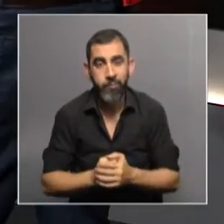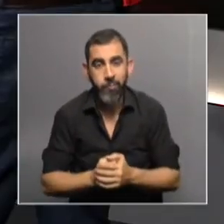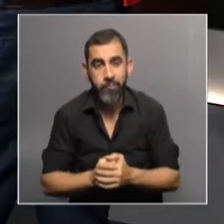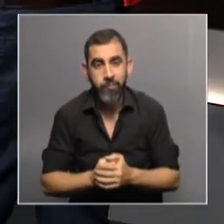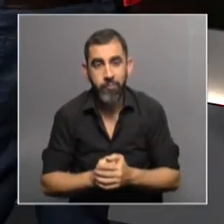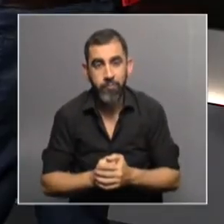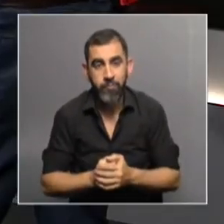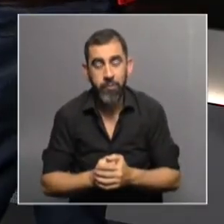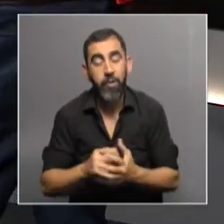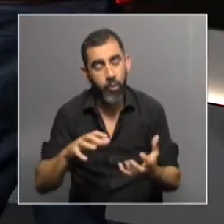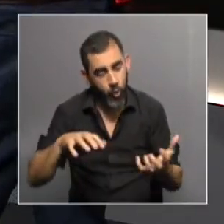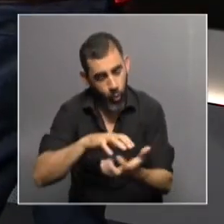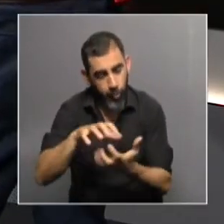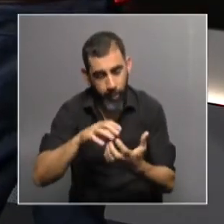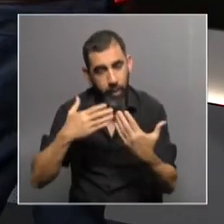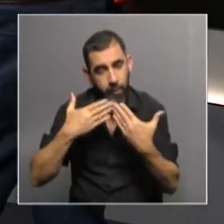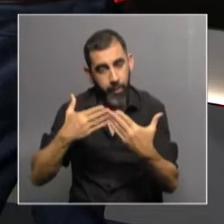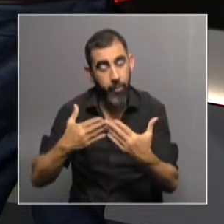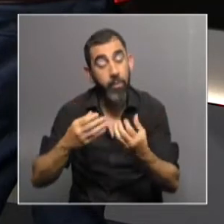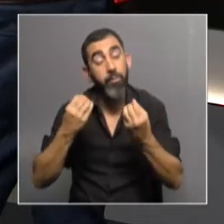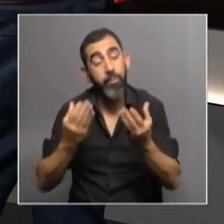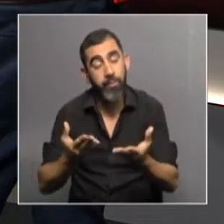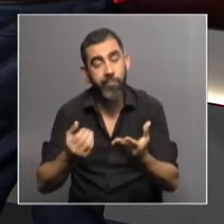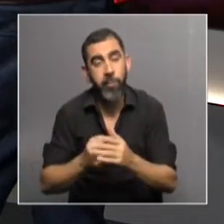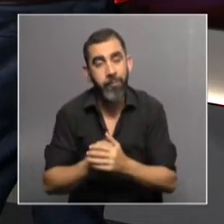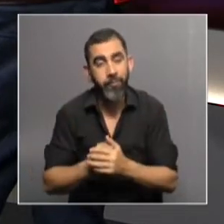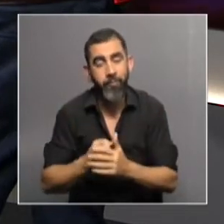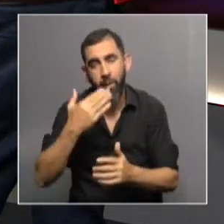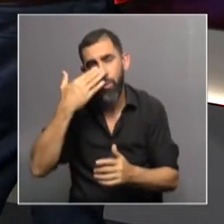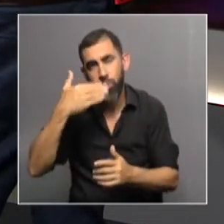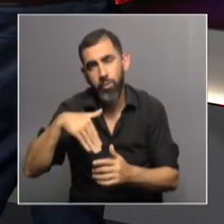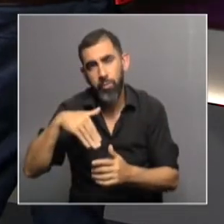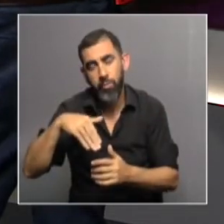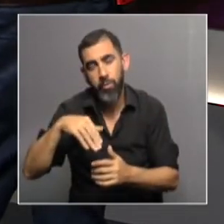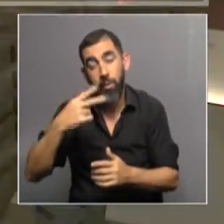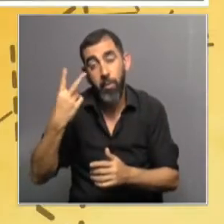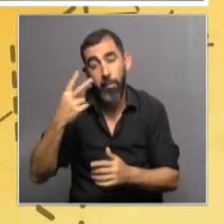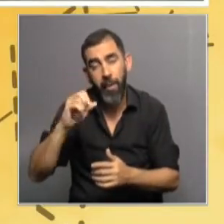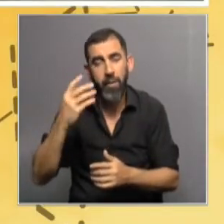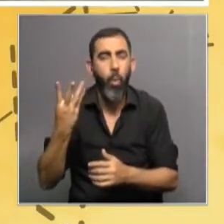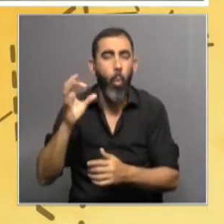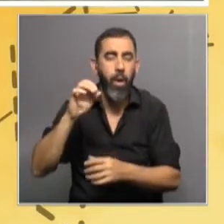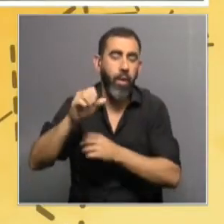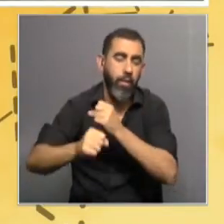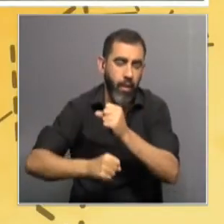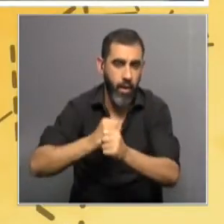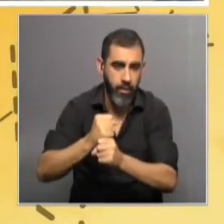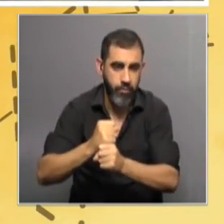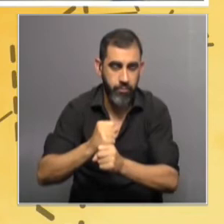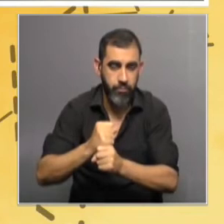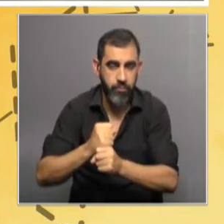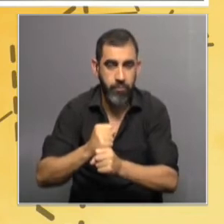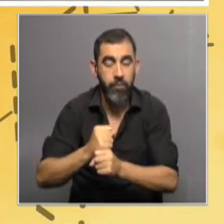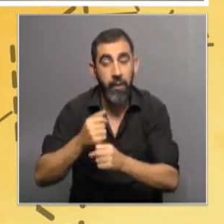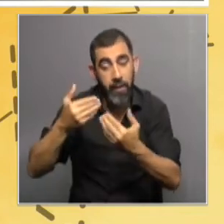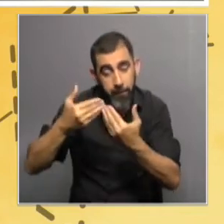bastante compleja porque a lo largo de los últimos 20 40 años quizá porque fue ahí donde se empezó a